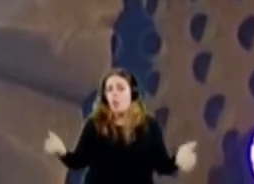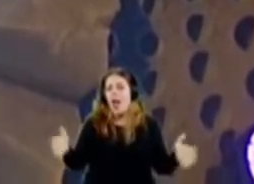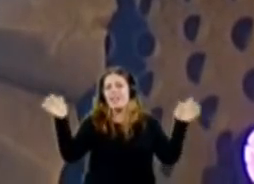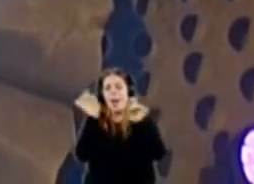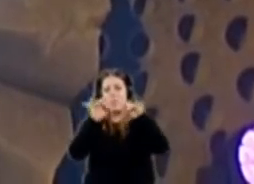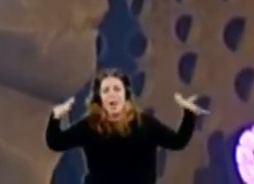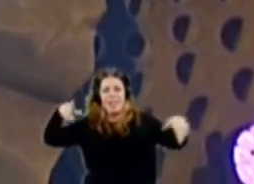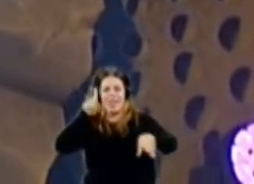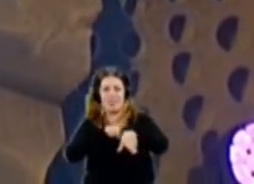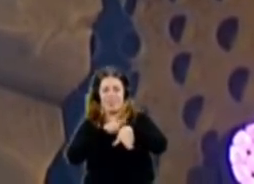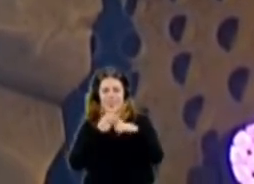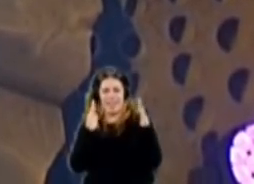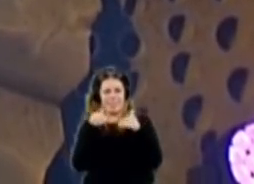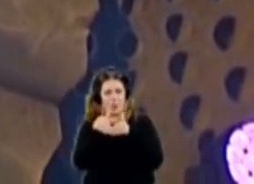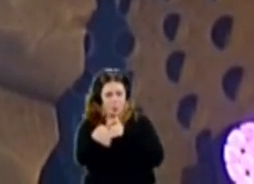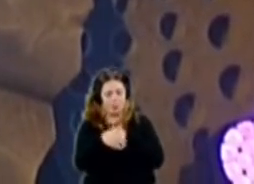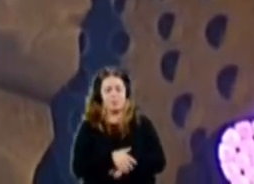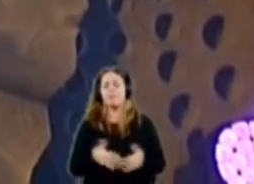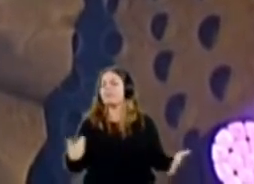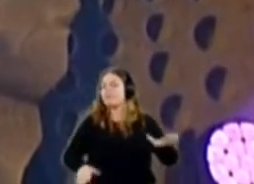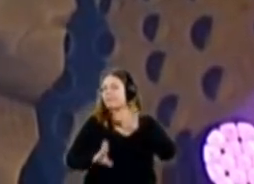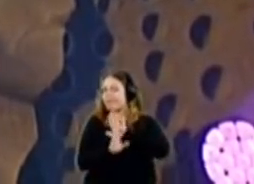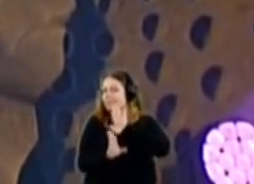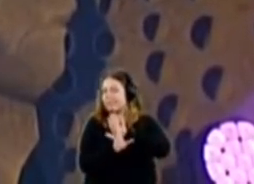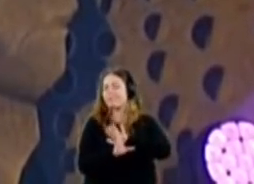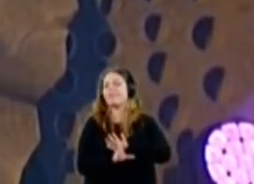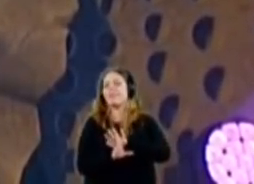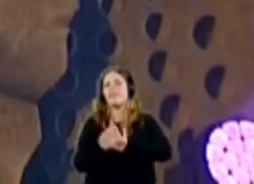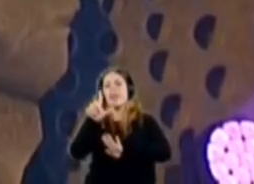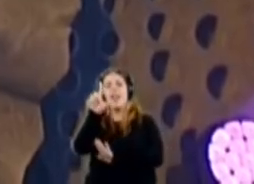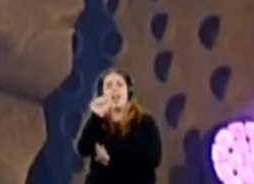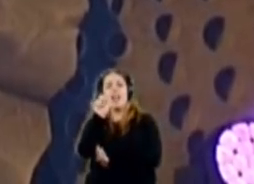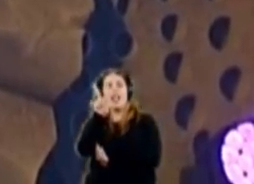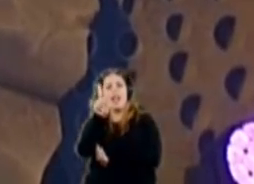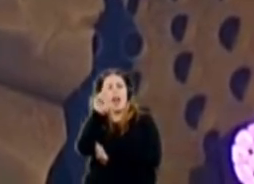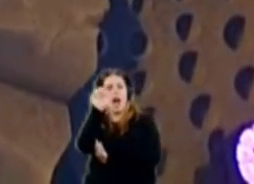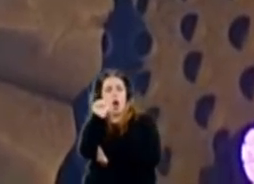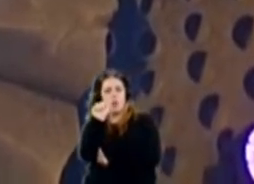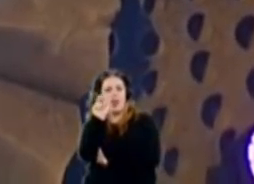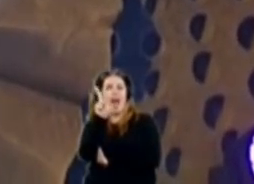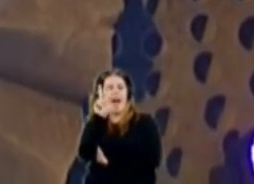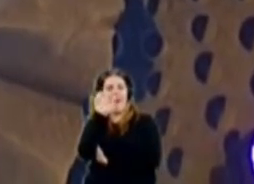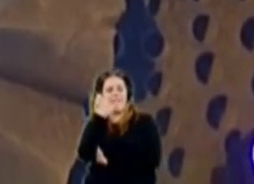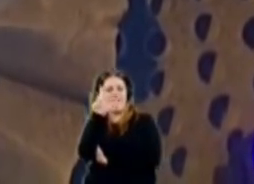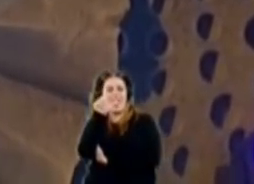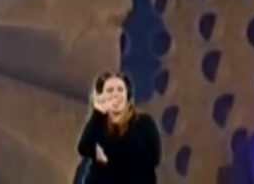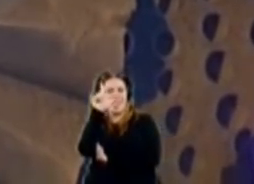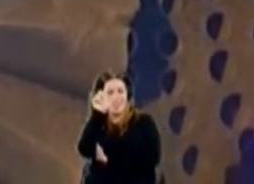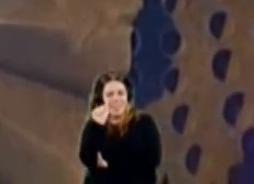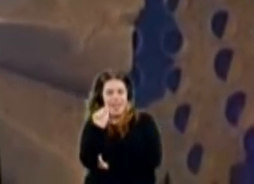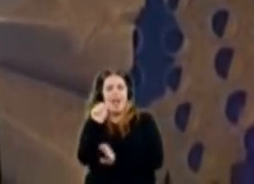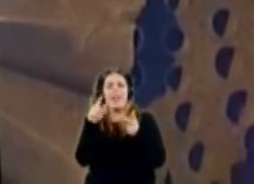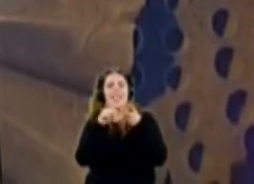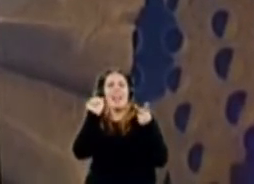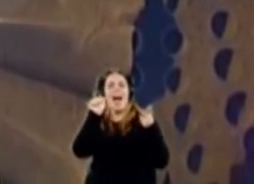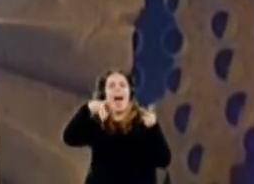tiempo. ¿Seguimos? Vamos al siguiente. Laura Velilla Ayuso y Ana María